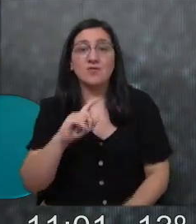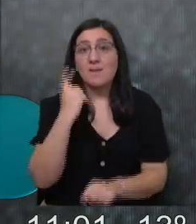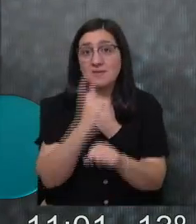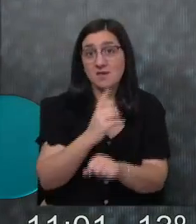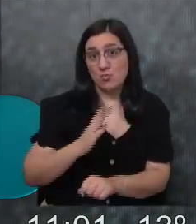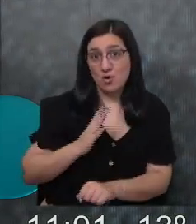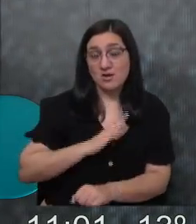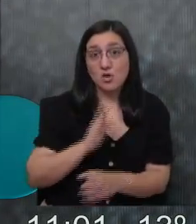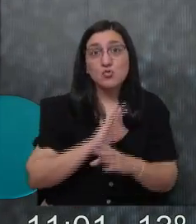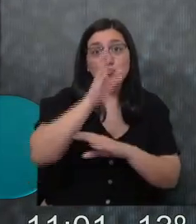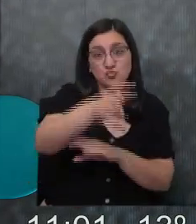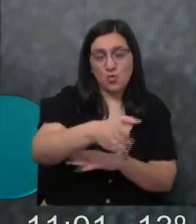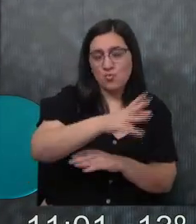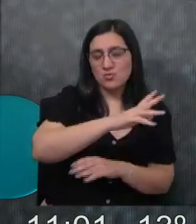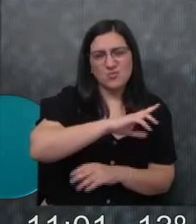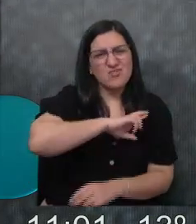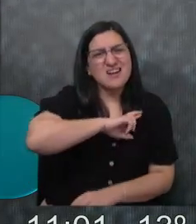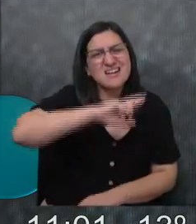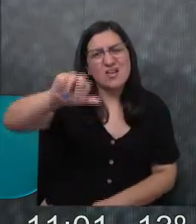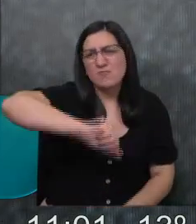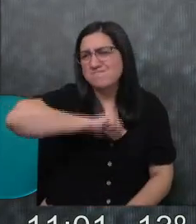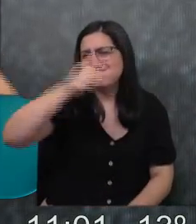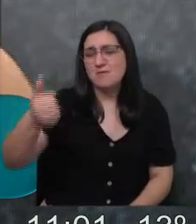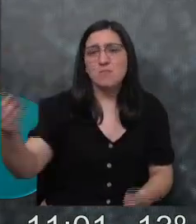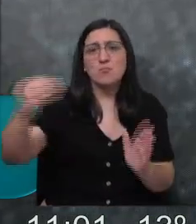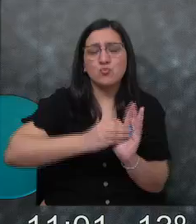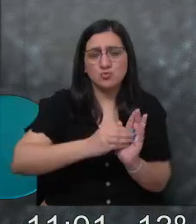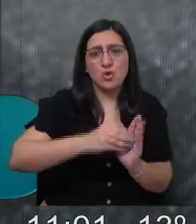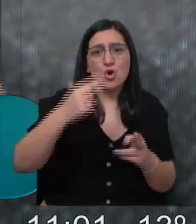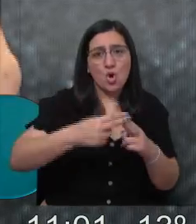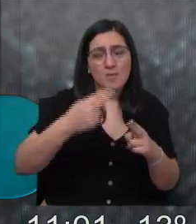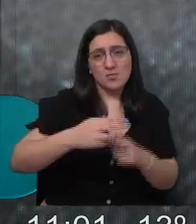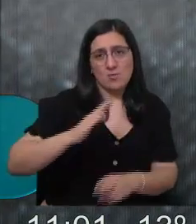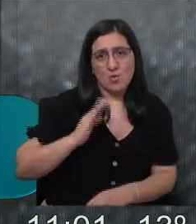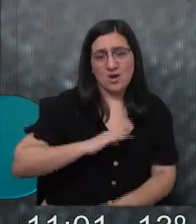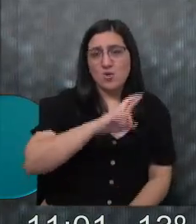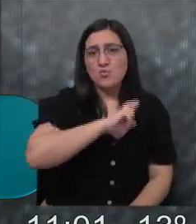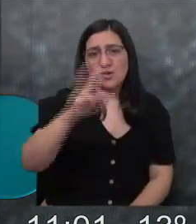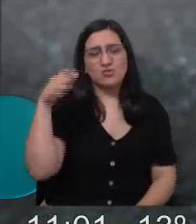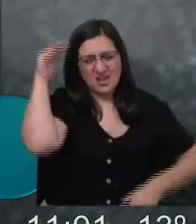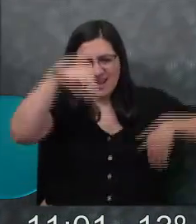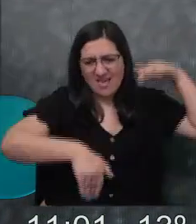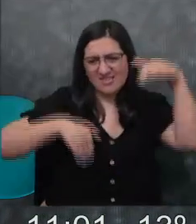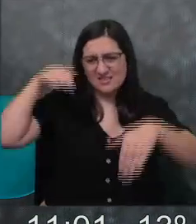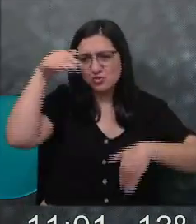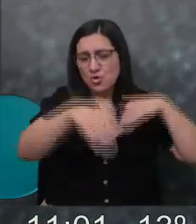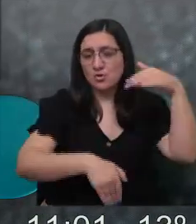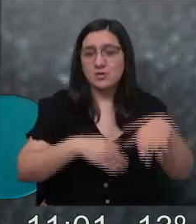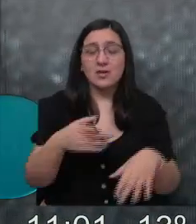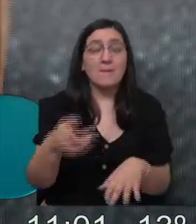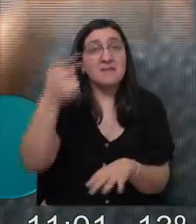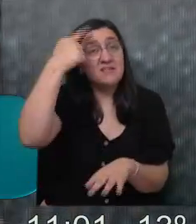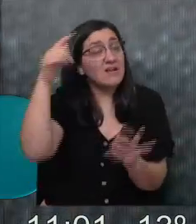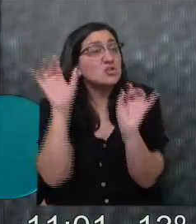que cruzó y batió un récord y logró poner el nombre de una mujer en un récord de una disciplina que estaba supuestamente